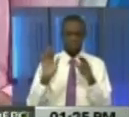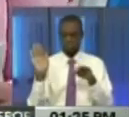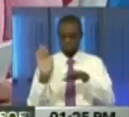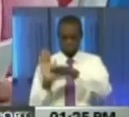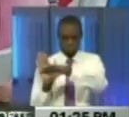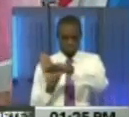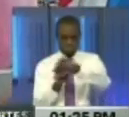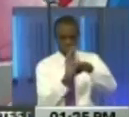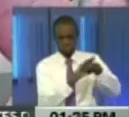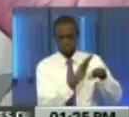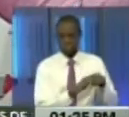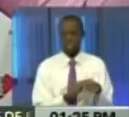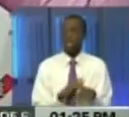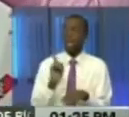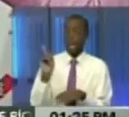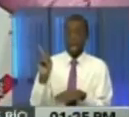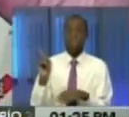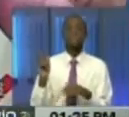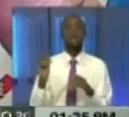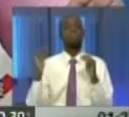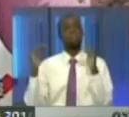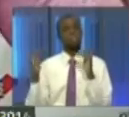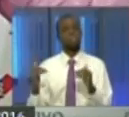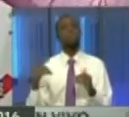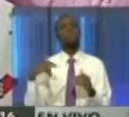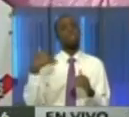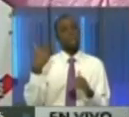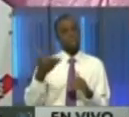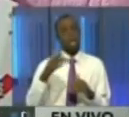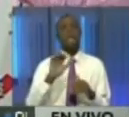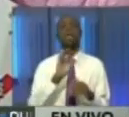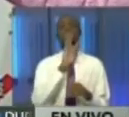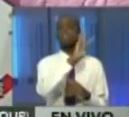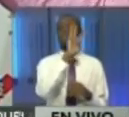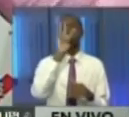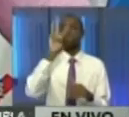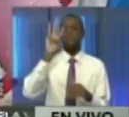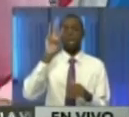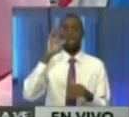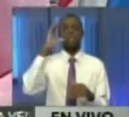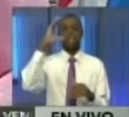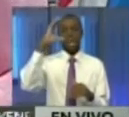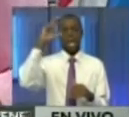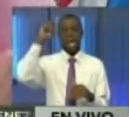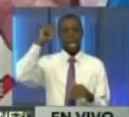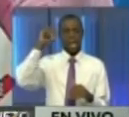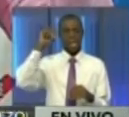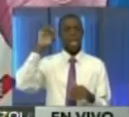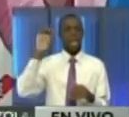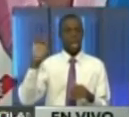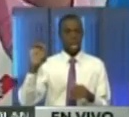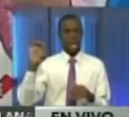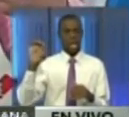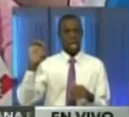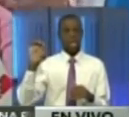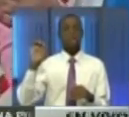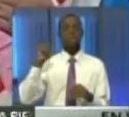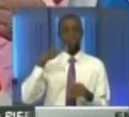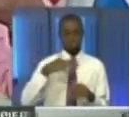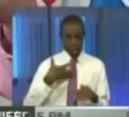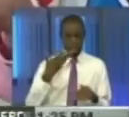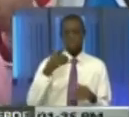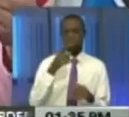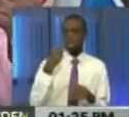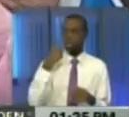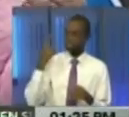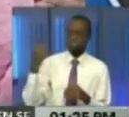esta presentación la vamos a tener en la página del Consejo Nacional Electoral una vez que terminemos esta exposición, de manera que esto que